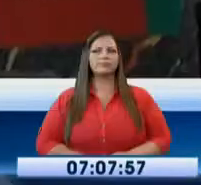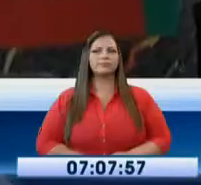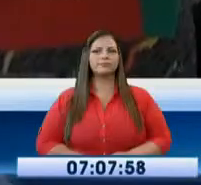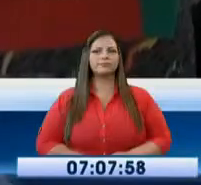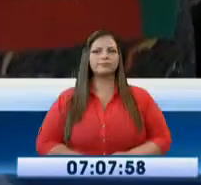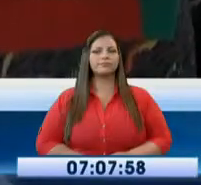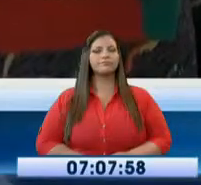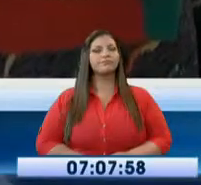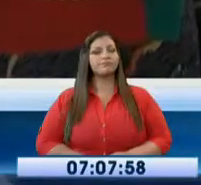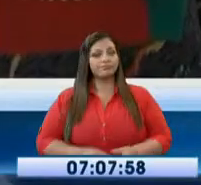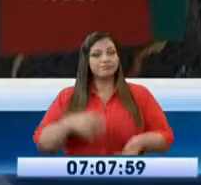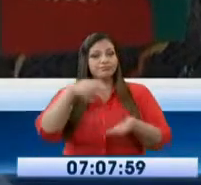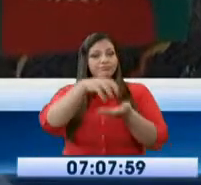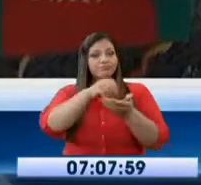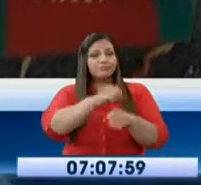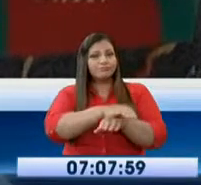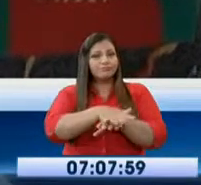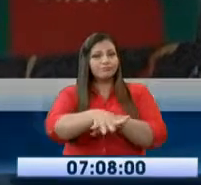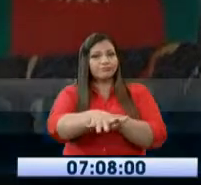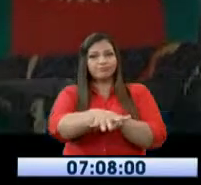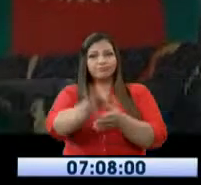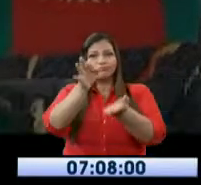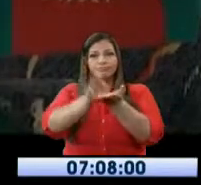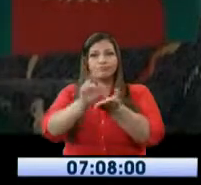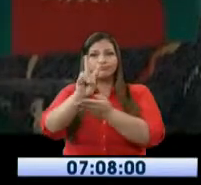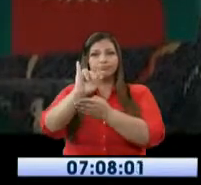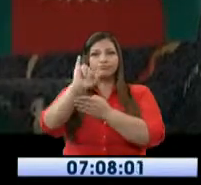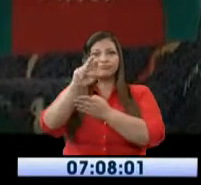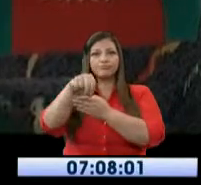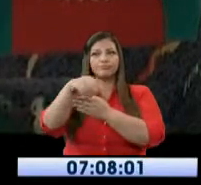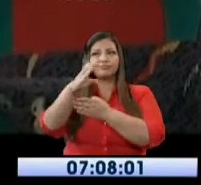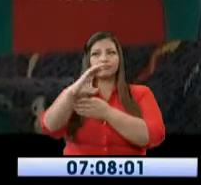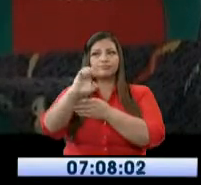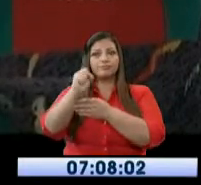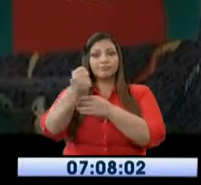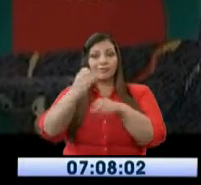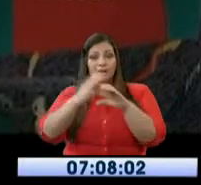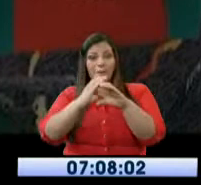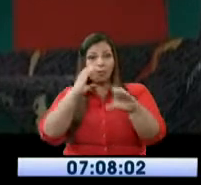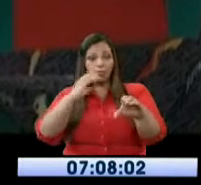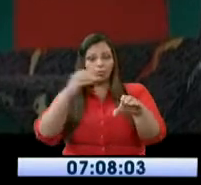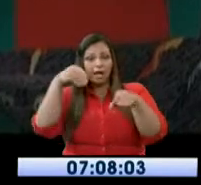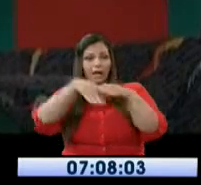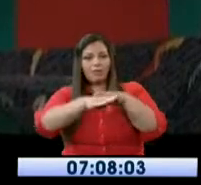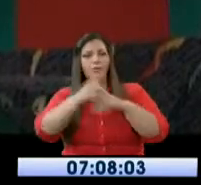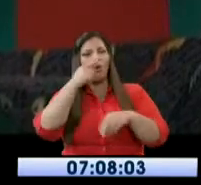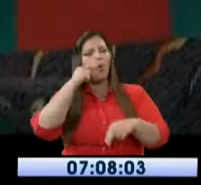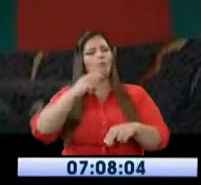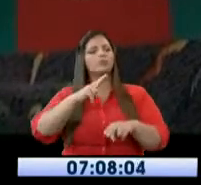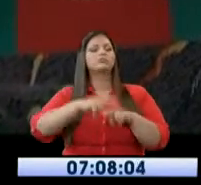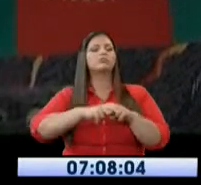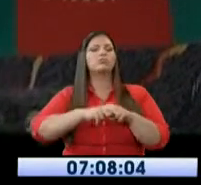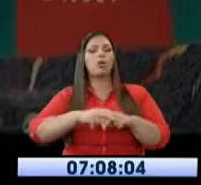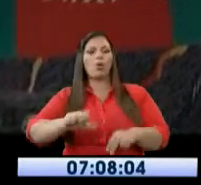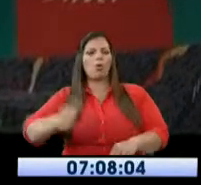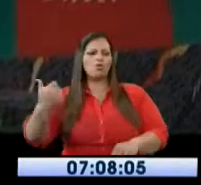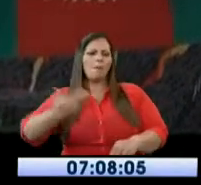El hecho no duró más allá de 30 segundos porque la persona que subió este bus parece plenamente tener